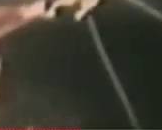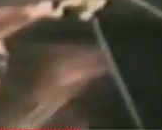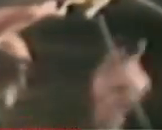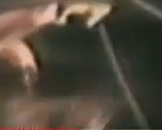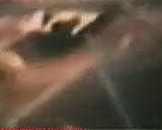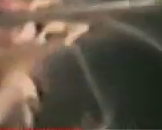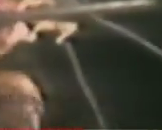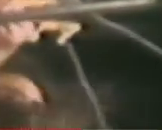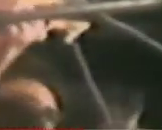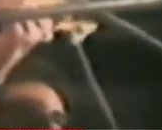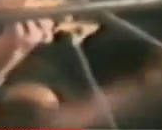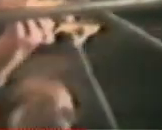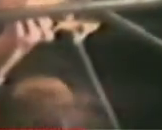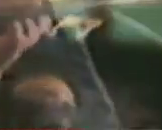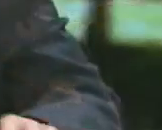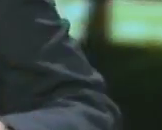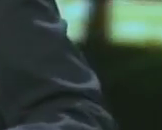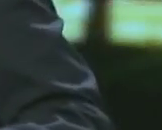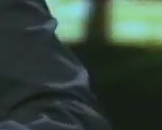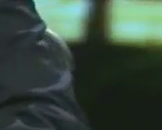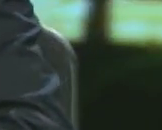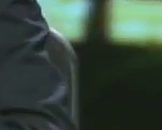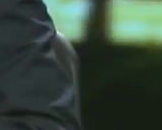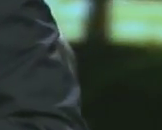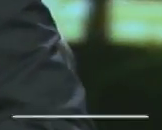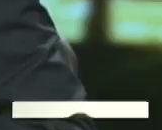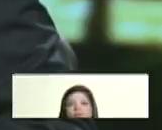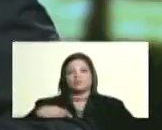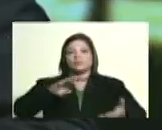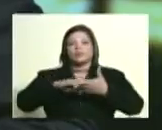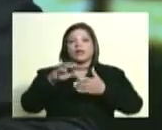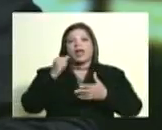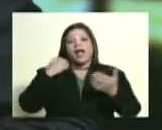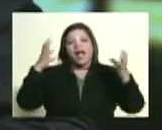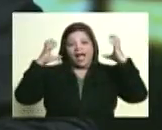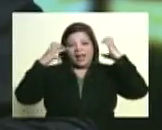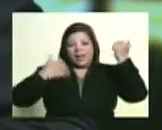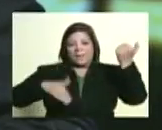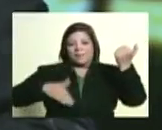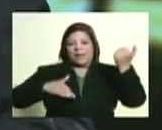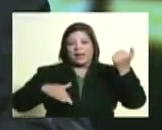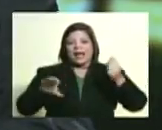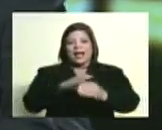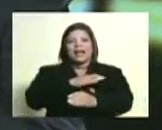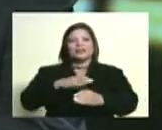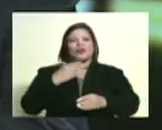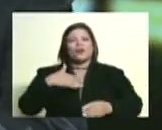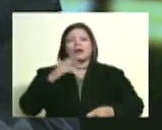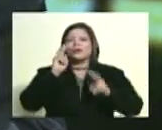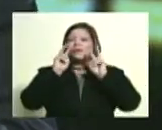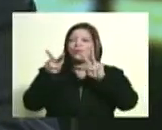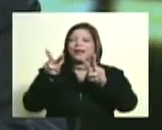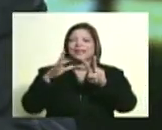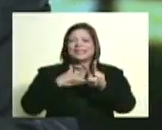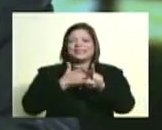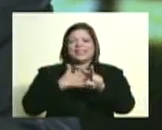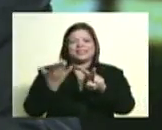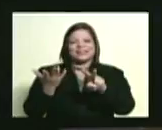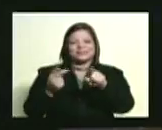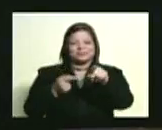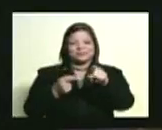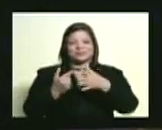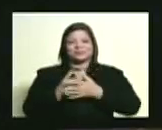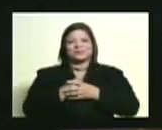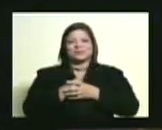Bueno, Ali primera en la canción bolivariana. ¿Qué sientes tú cuando ves ese video?